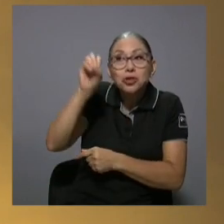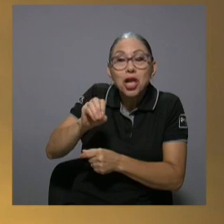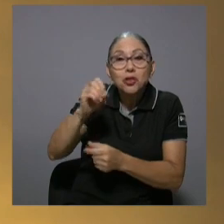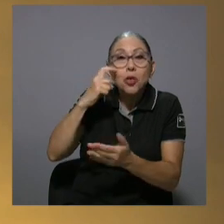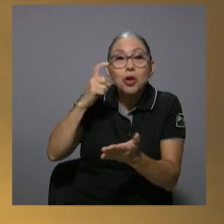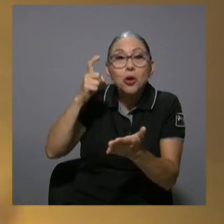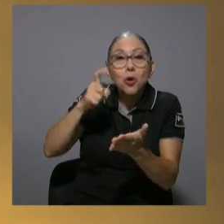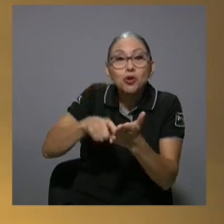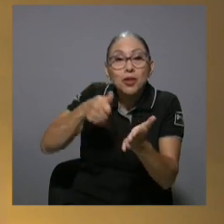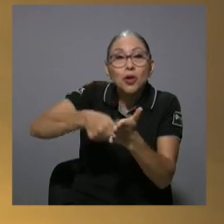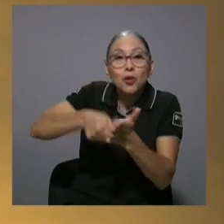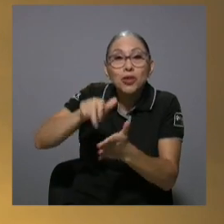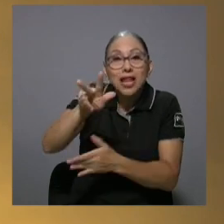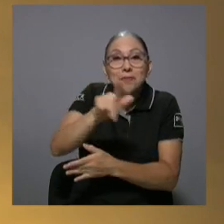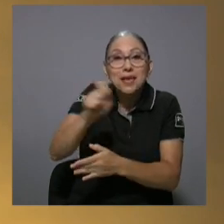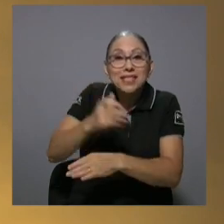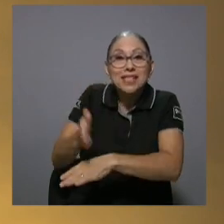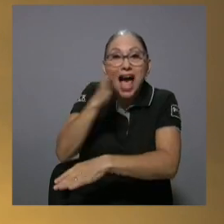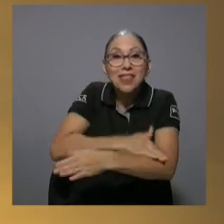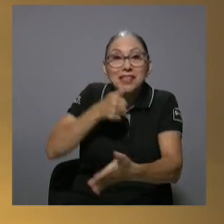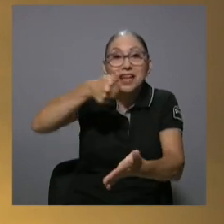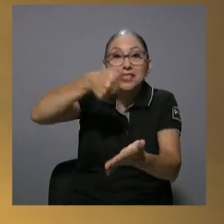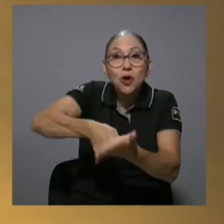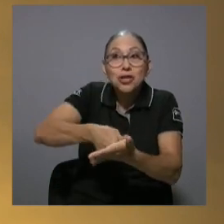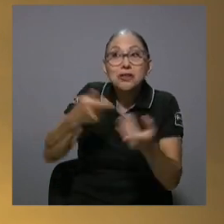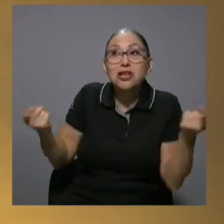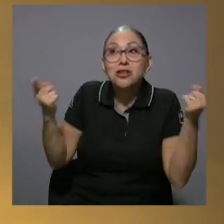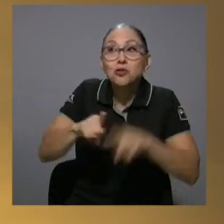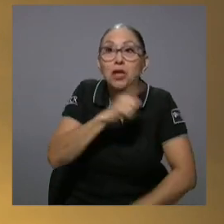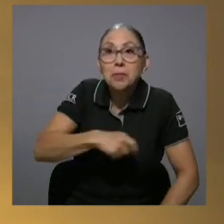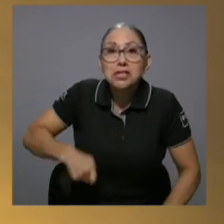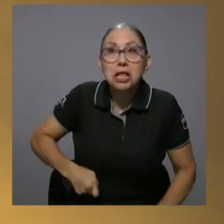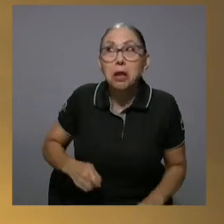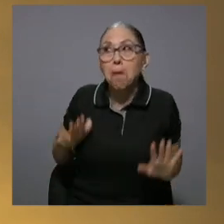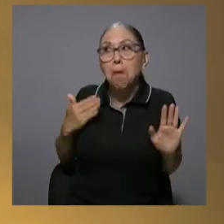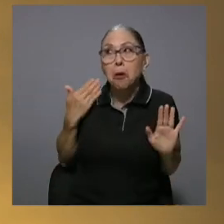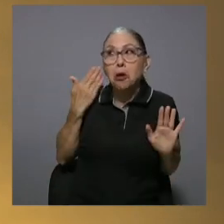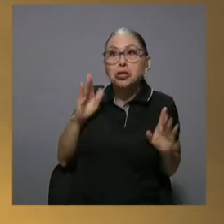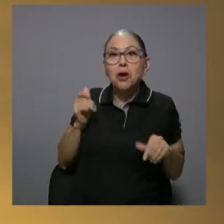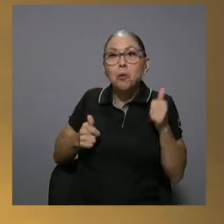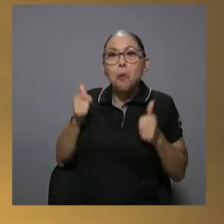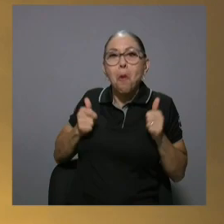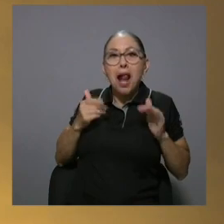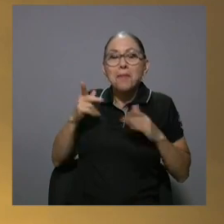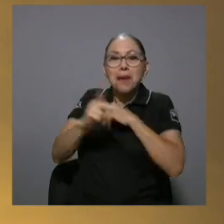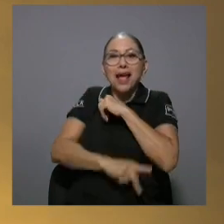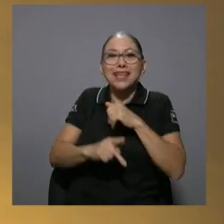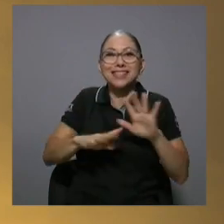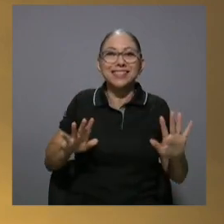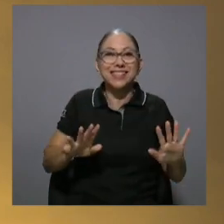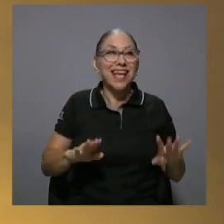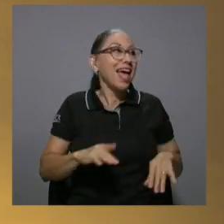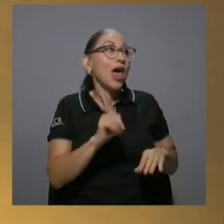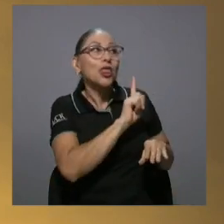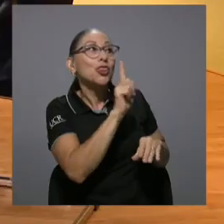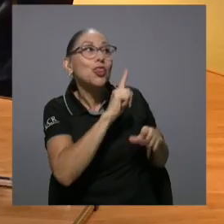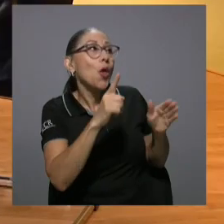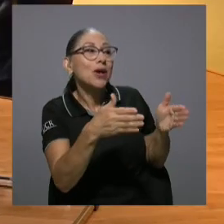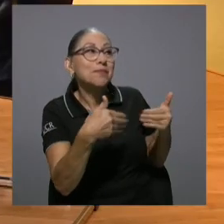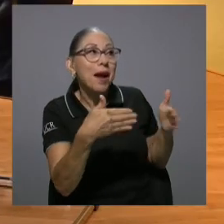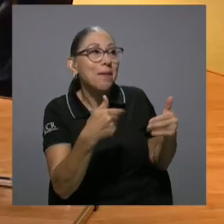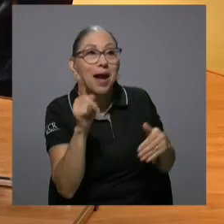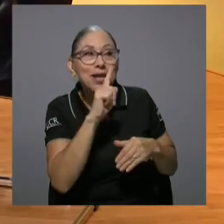meses antes de las elecciones y resulta presidente? No sé cuál país es, pues pero como en ese no hay elecciones ahora. De Panamá y no es Colombia.